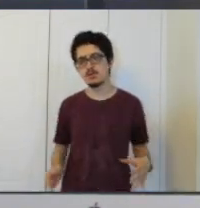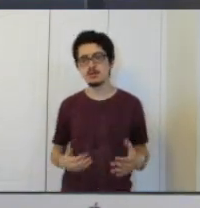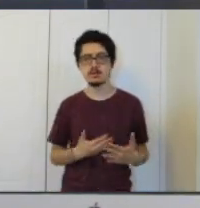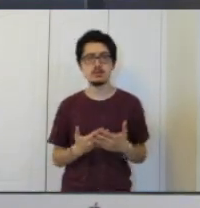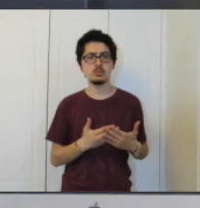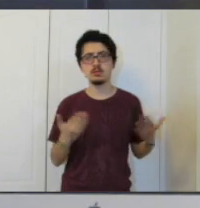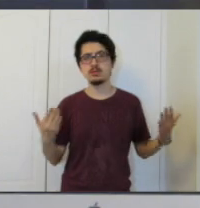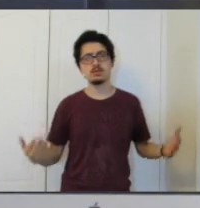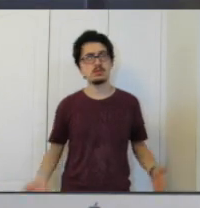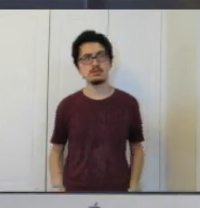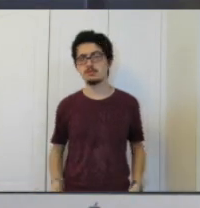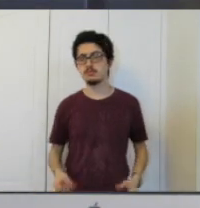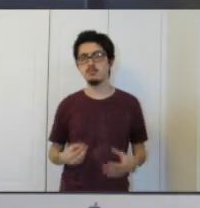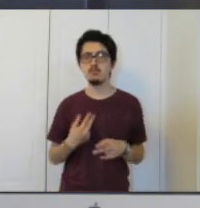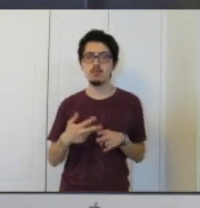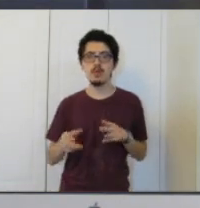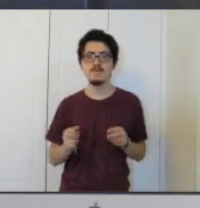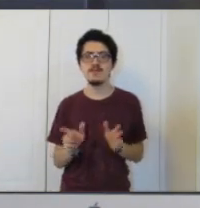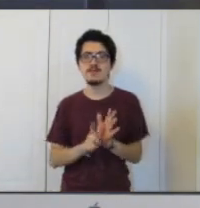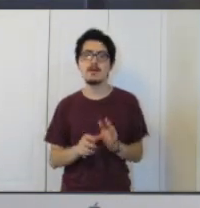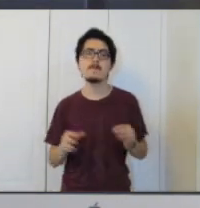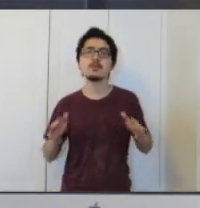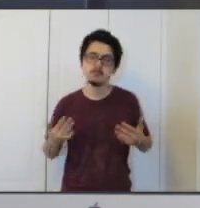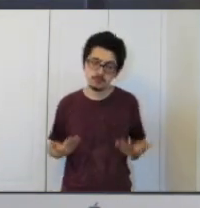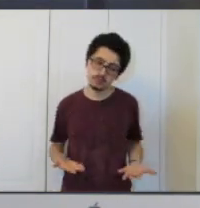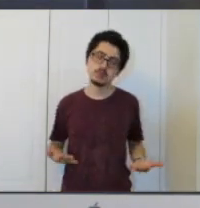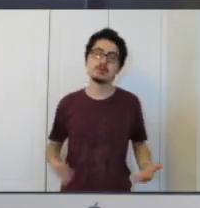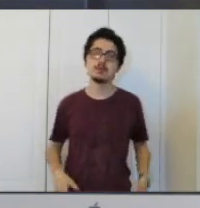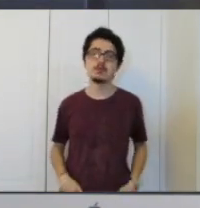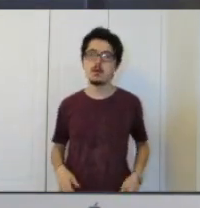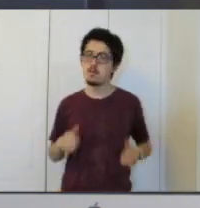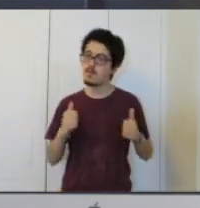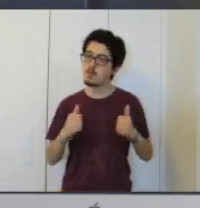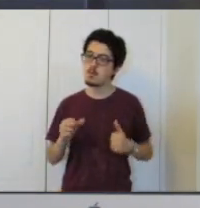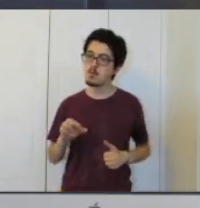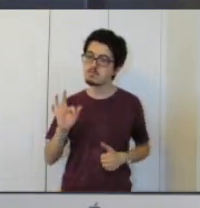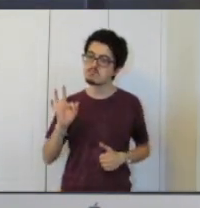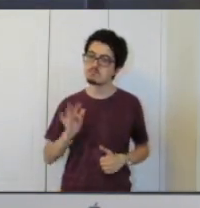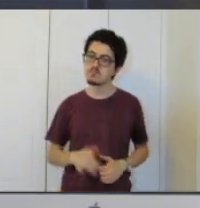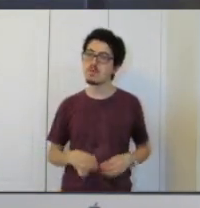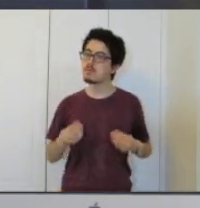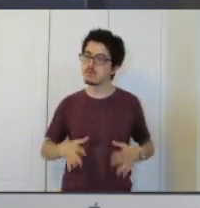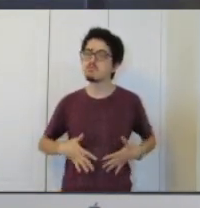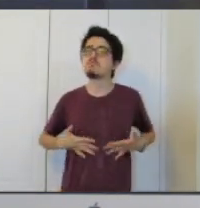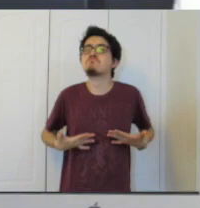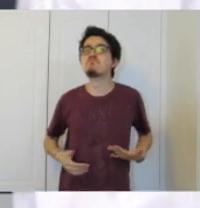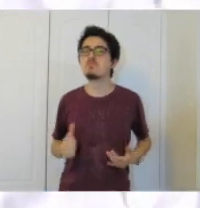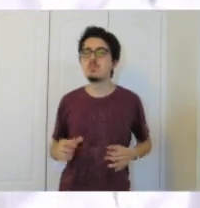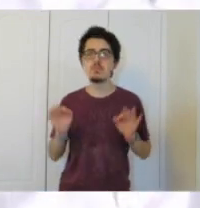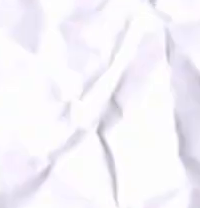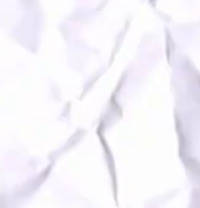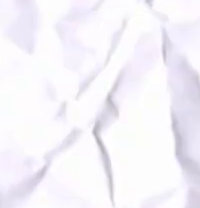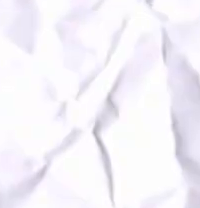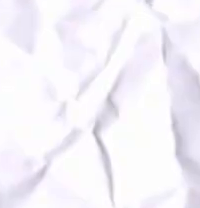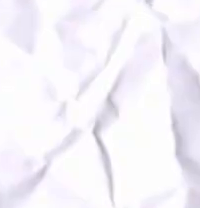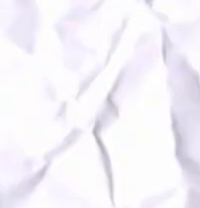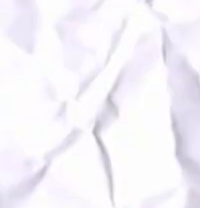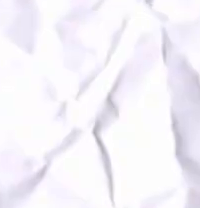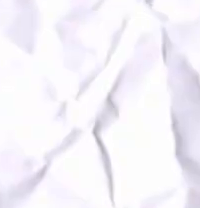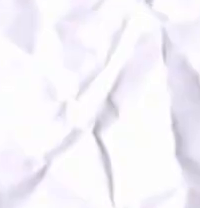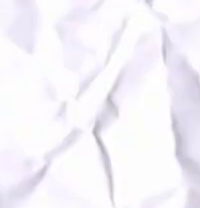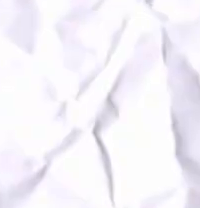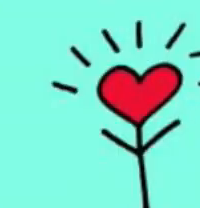finalmente El diario de Tita, de Laura Esquivel. ¿Te gustaría saber de qué se tratan? Bueno, vamos con los datos básicos antes de comenzar estas reseñas.